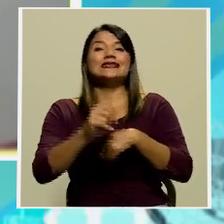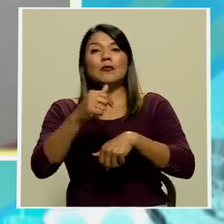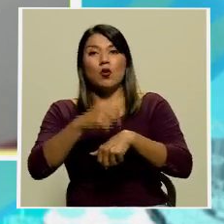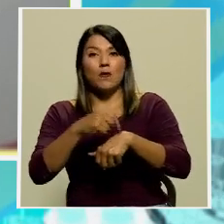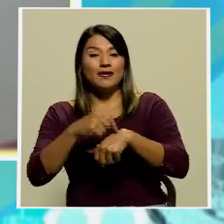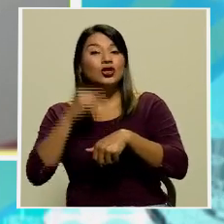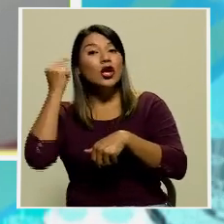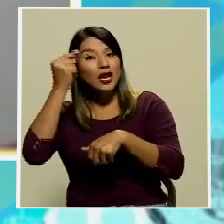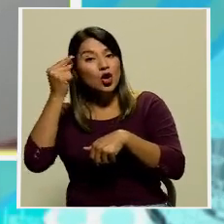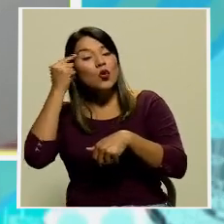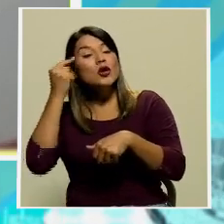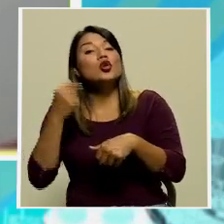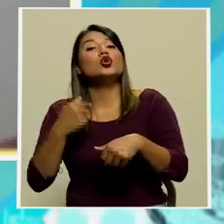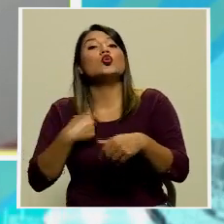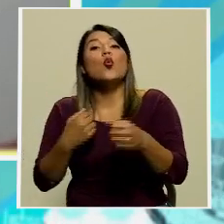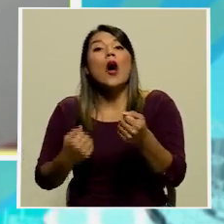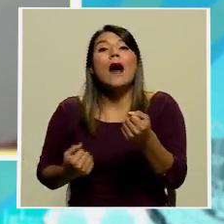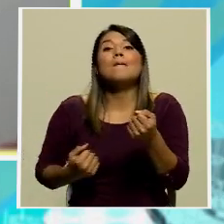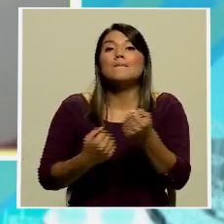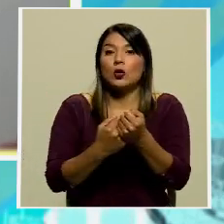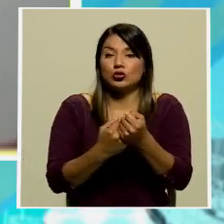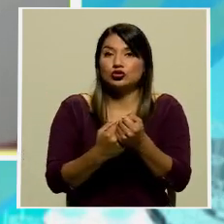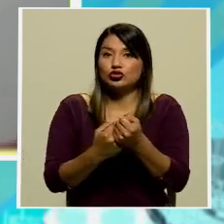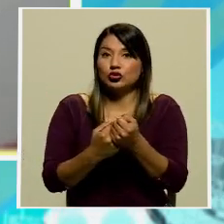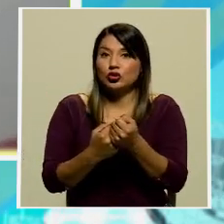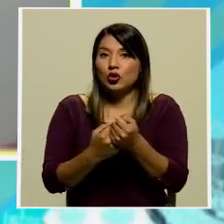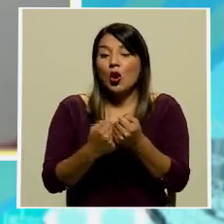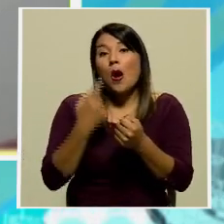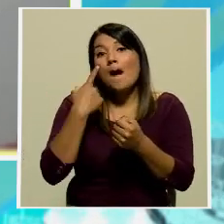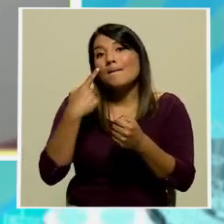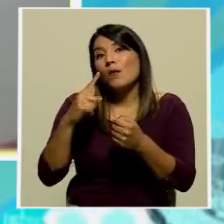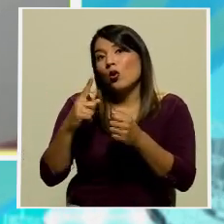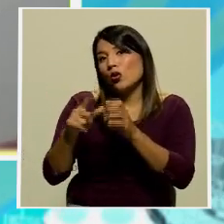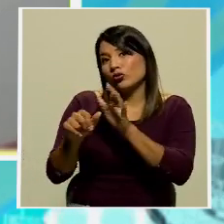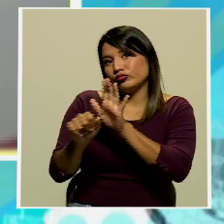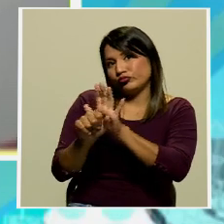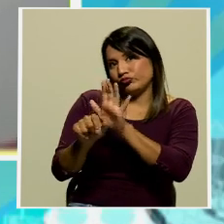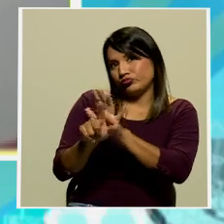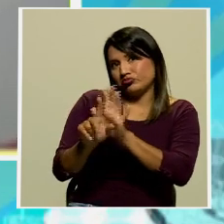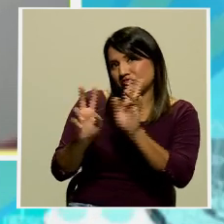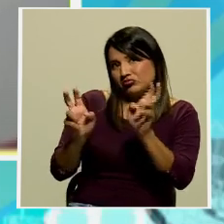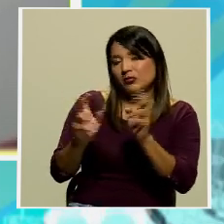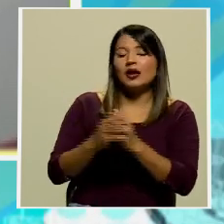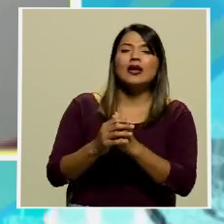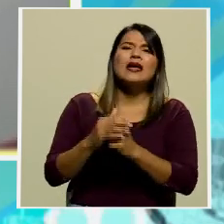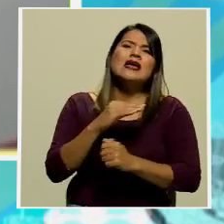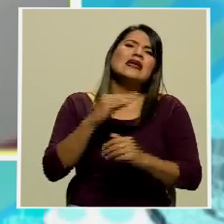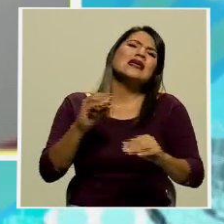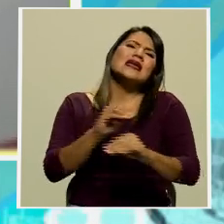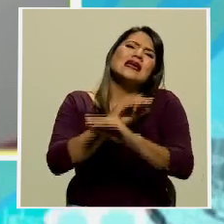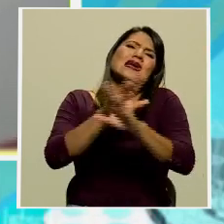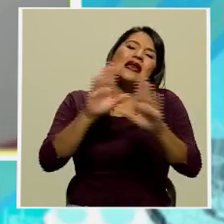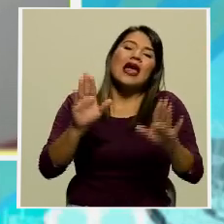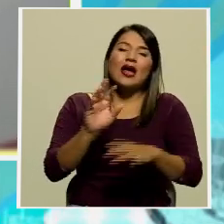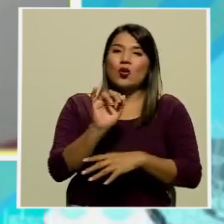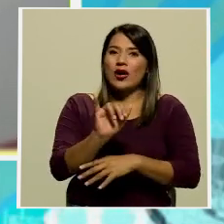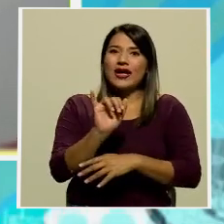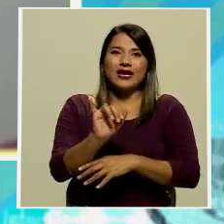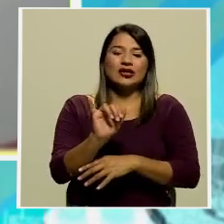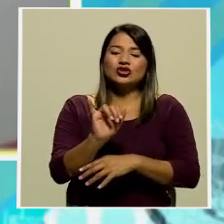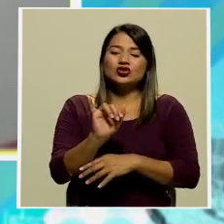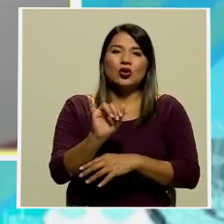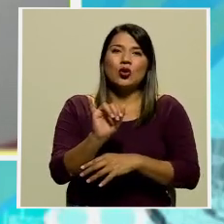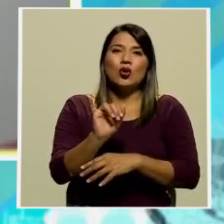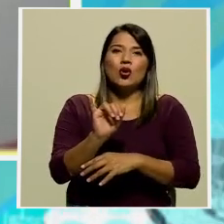una parte del peronismo acá para poder aprobarlo en ambas cámaras. Y por supuesto que eso generó, como tú decías, una